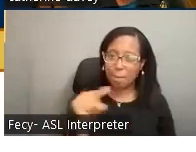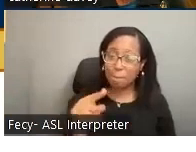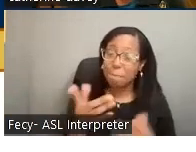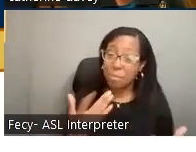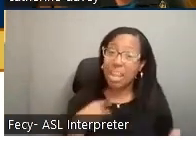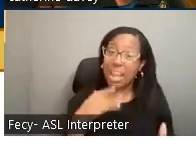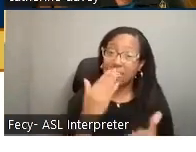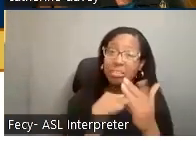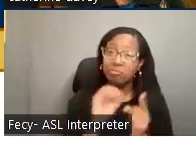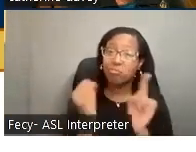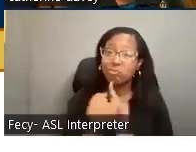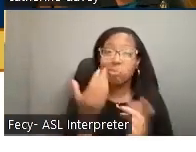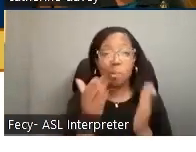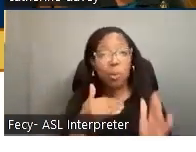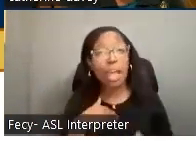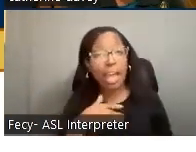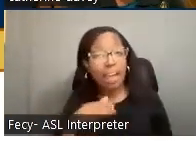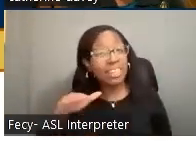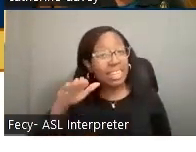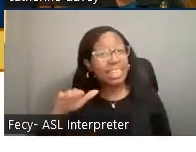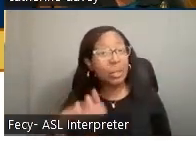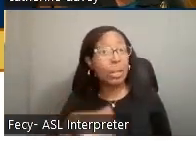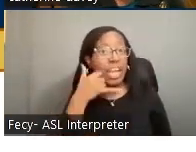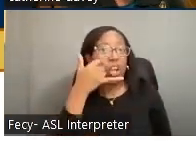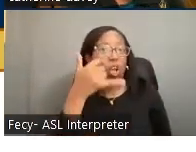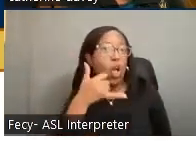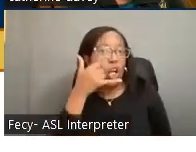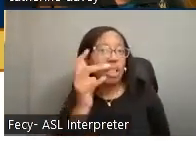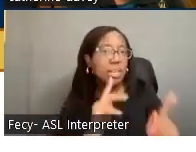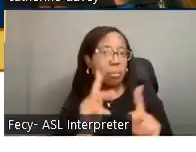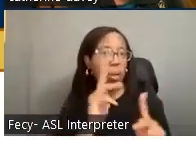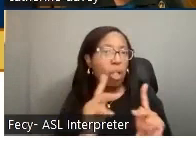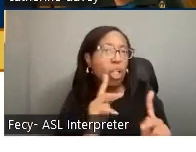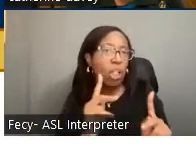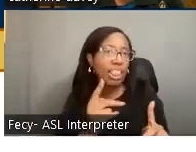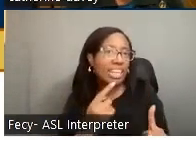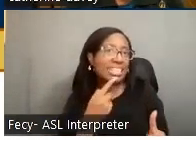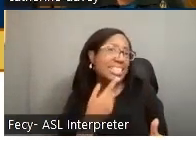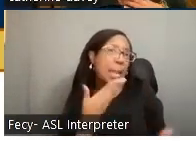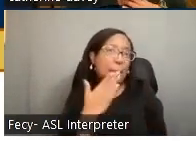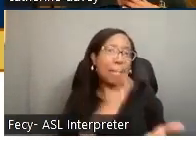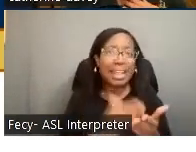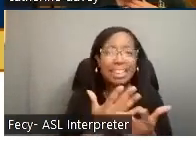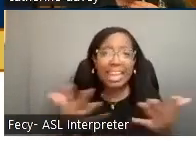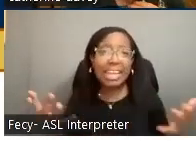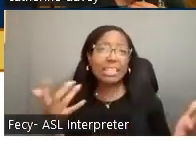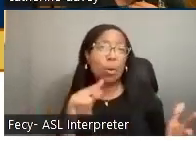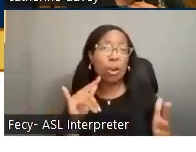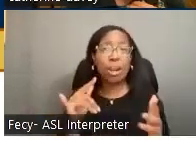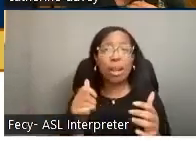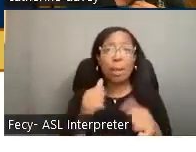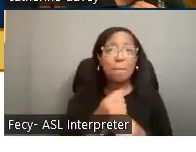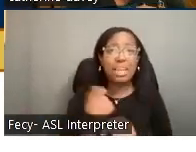hemos tenido esos casos. Tal vez ese es tu caso, tal vez tienes un niño que le gusta hacer llamadas para asustar a la gente. No